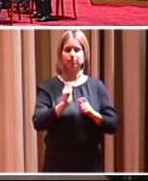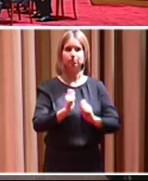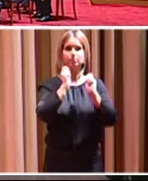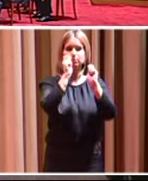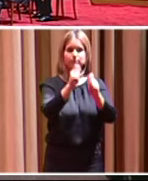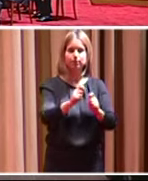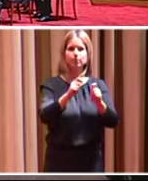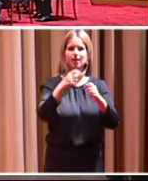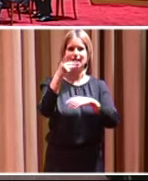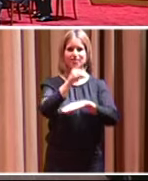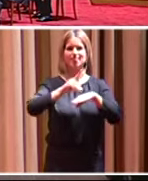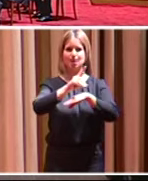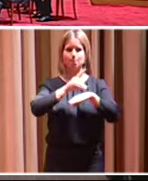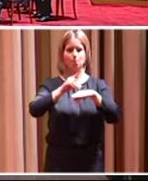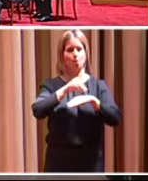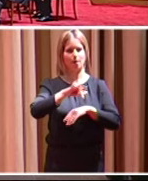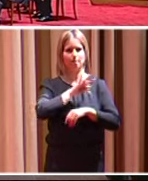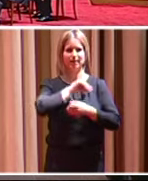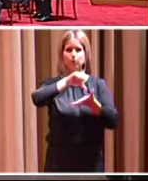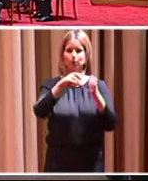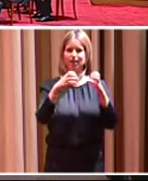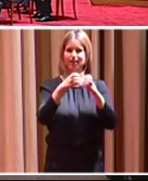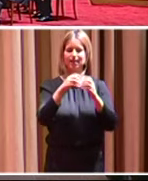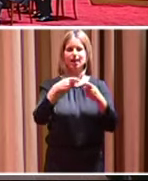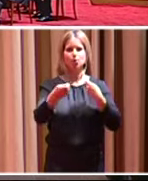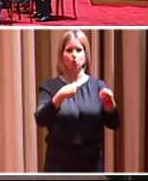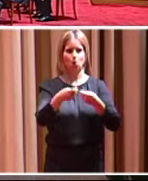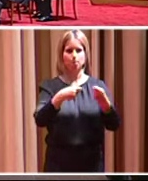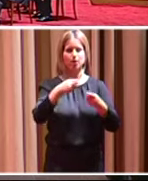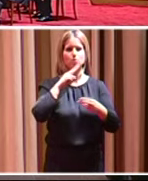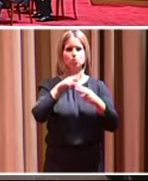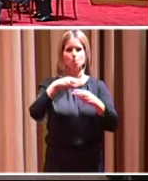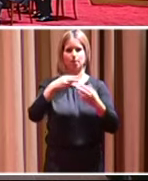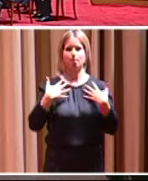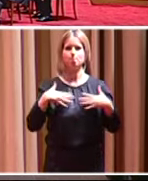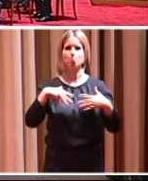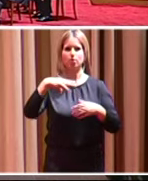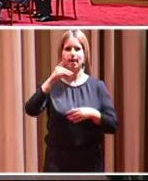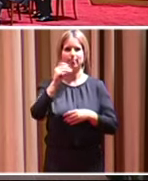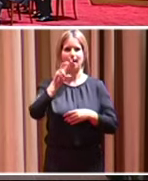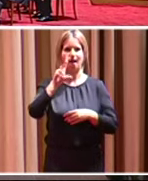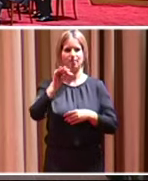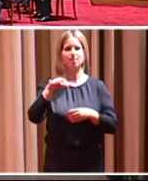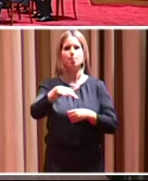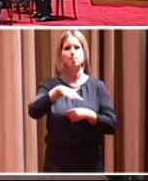Concesión del diploma al mérito por la ciudad al establecimiento comercial Modas David, del barrio de La Chano.